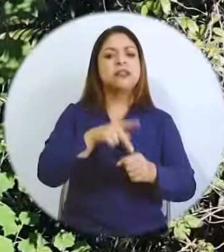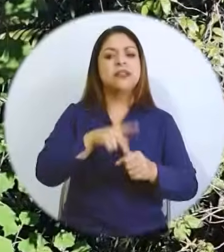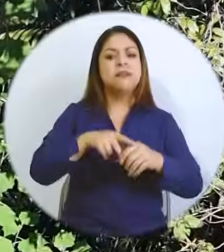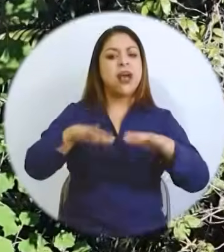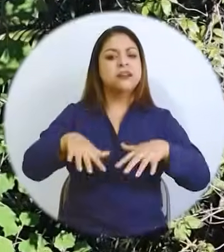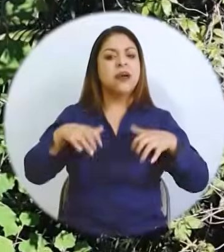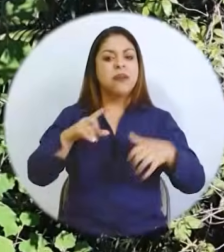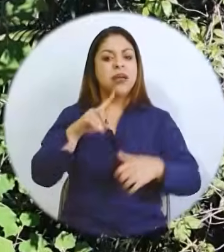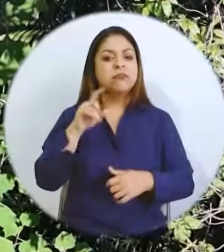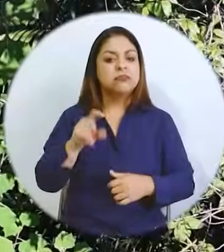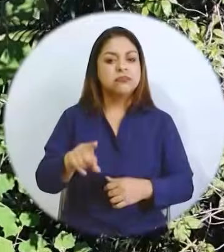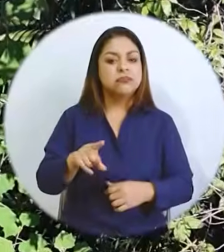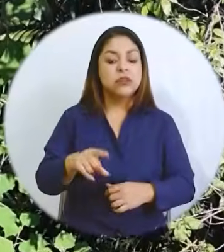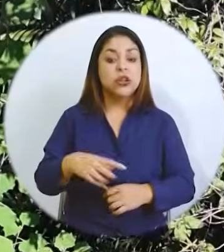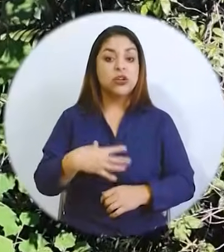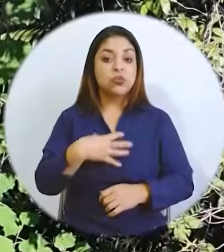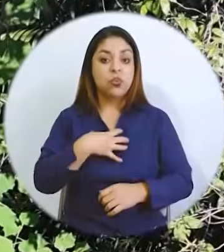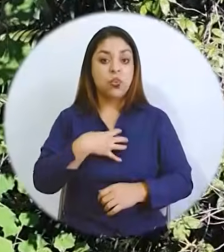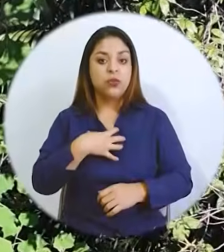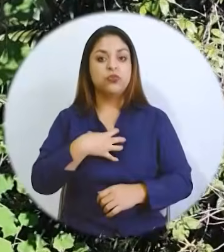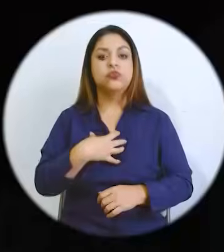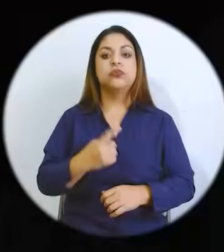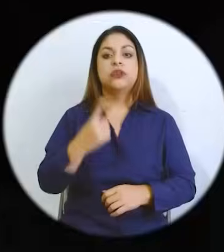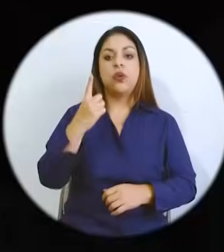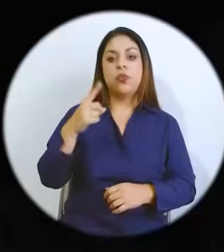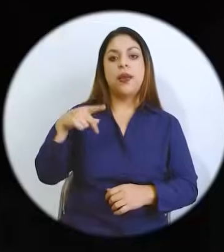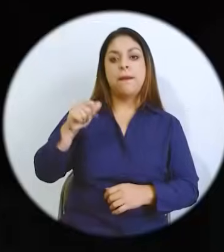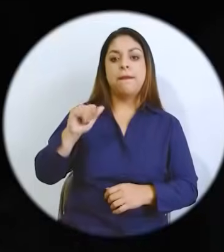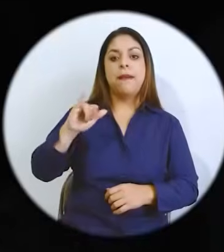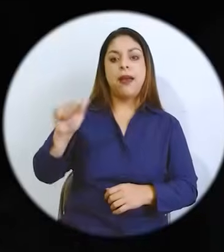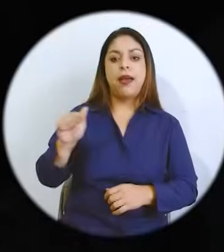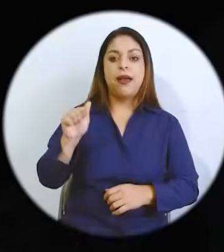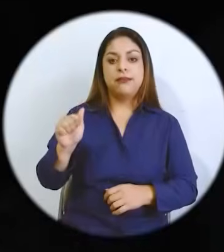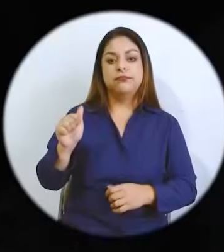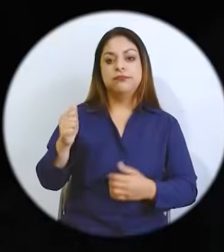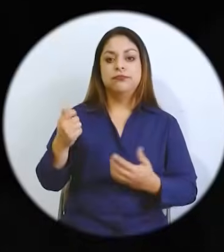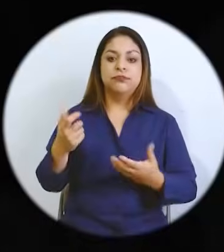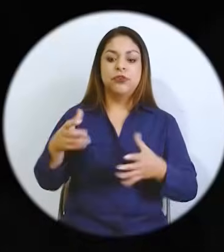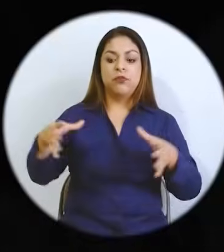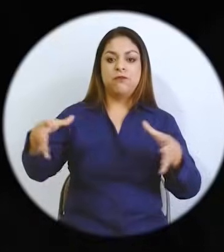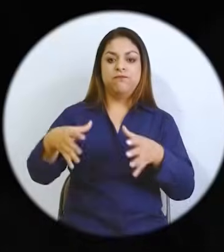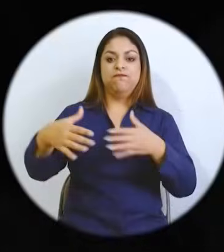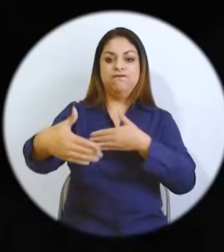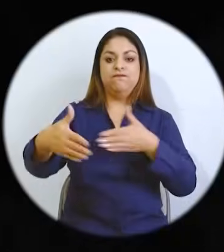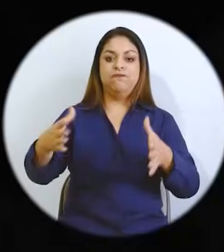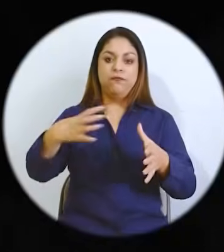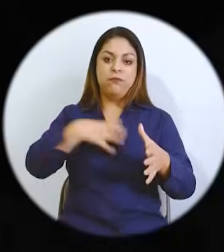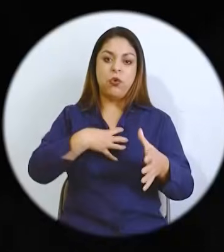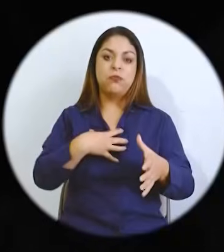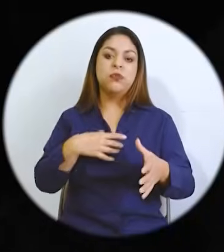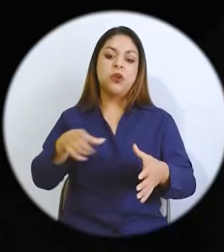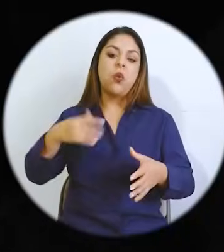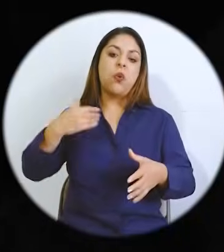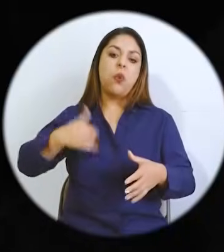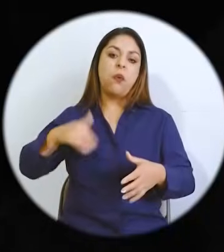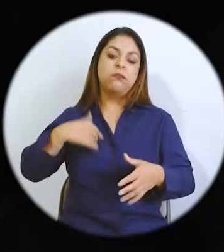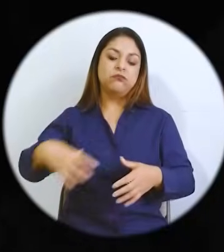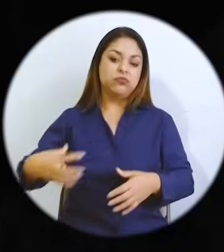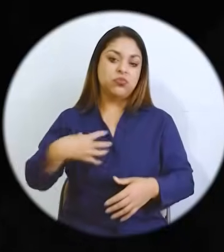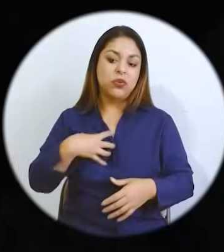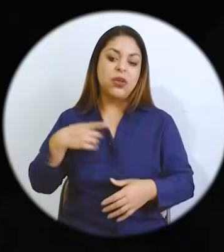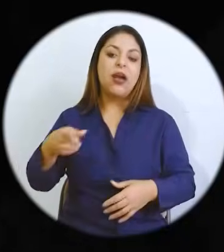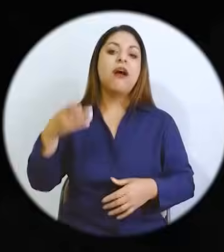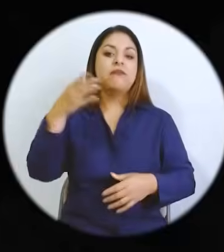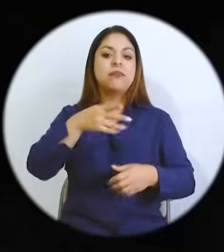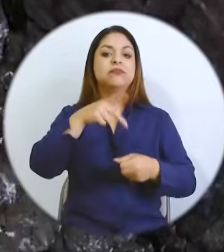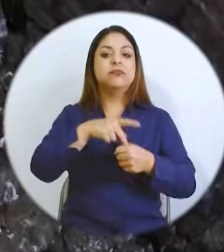de una asamblea? Los dueños de una paja o digamos, los que tienen una propiedad, que pueden